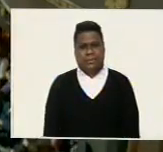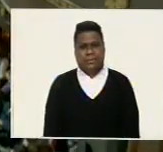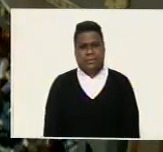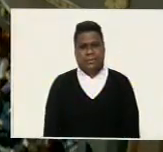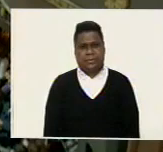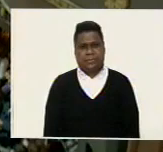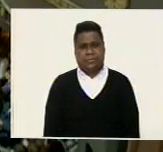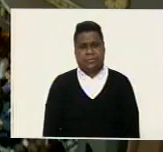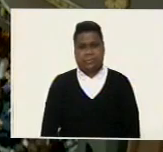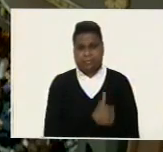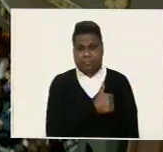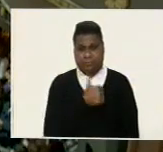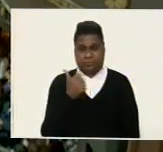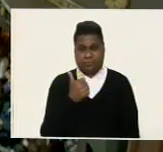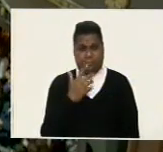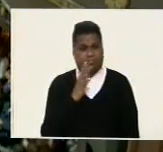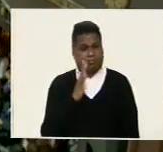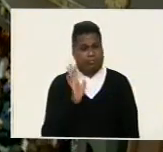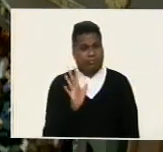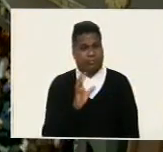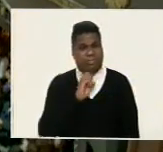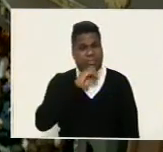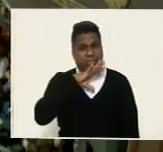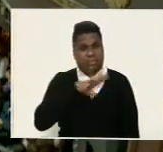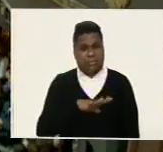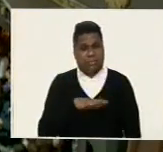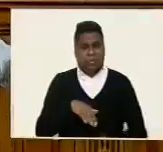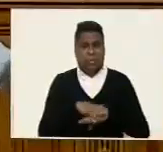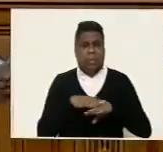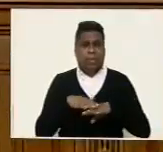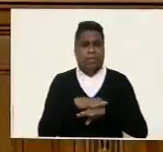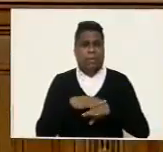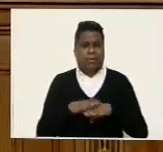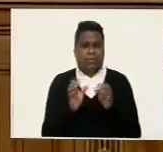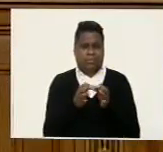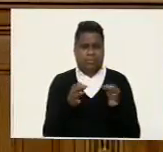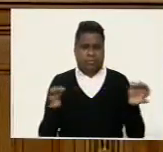Y allá, en esa historia, perdón este preámbulo medio largo,